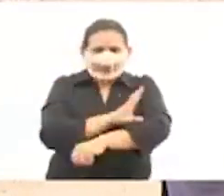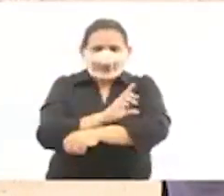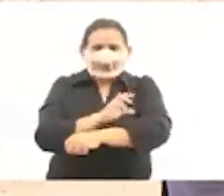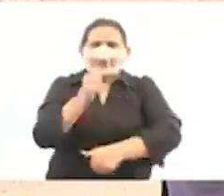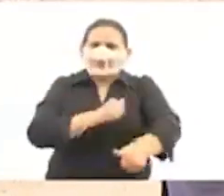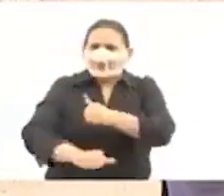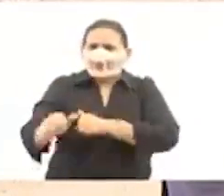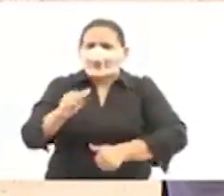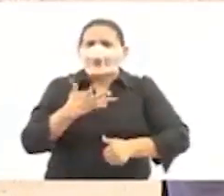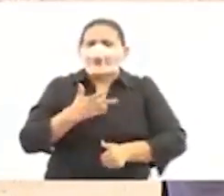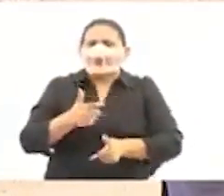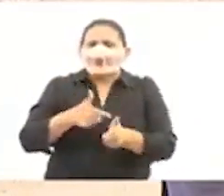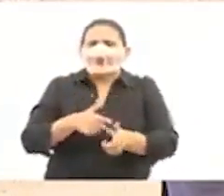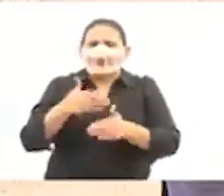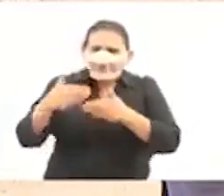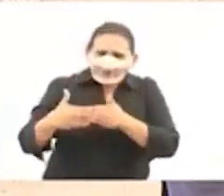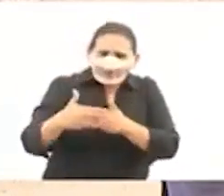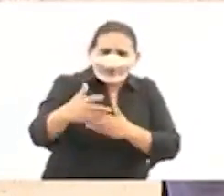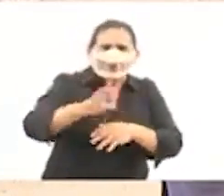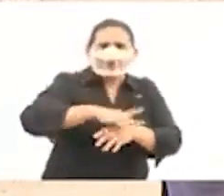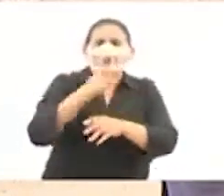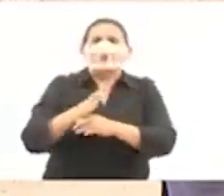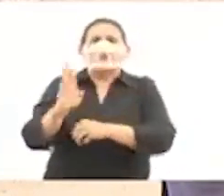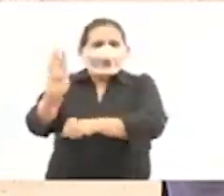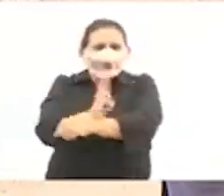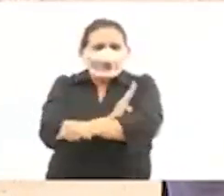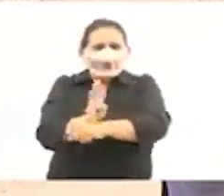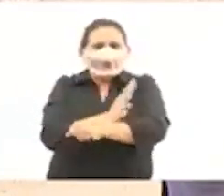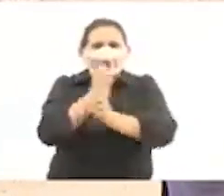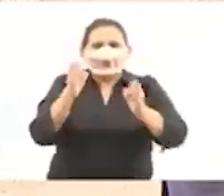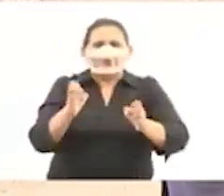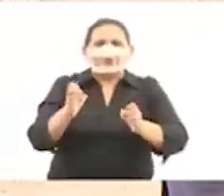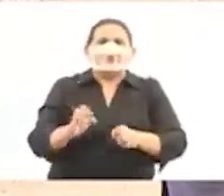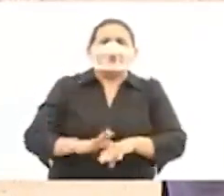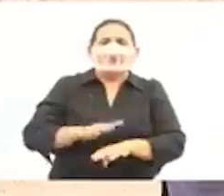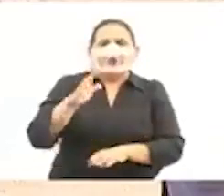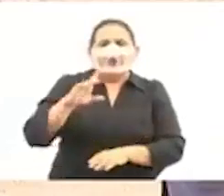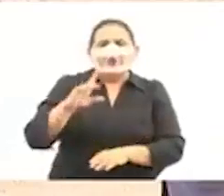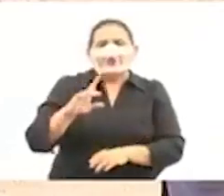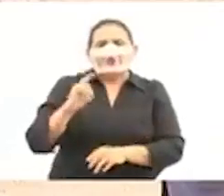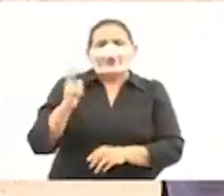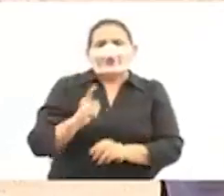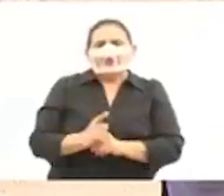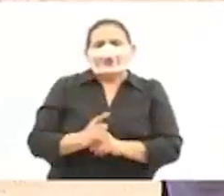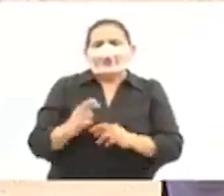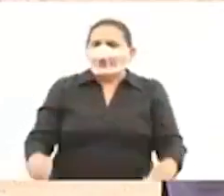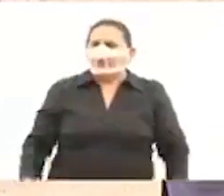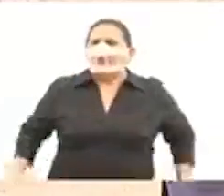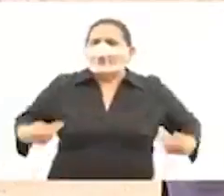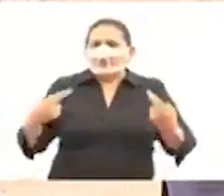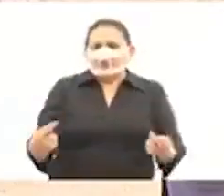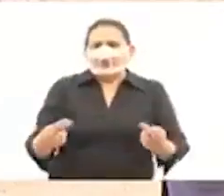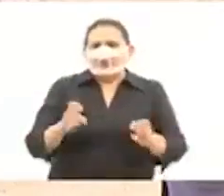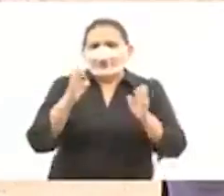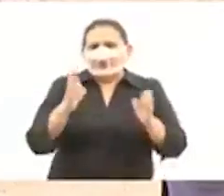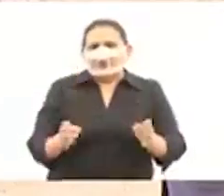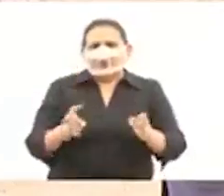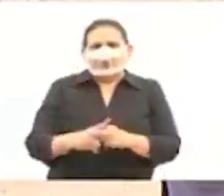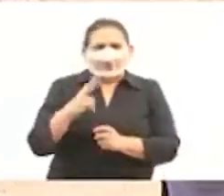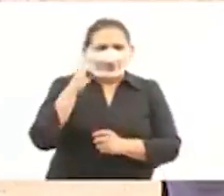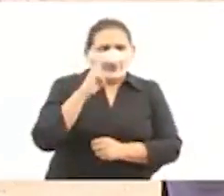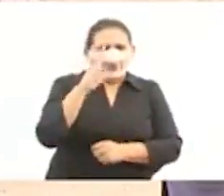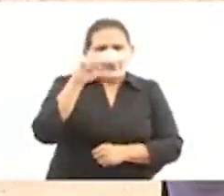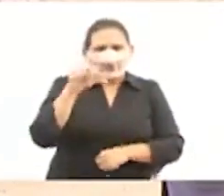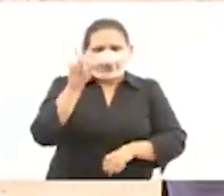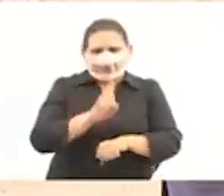tienen que seguir avanzando porque sus beneficios están más que representados en lo que estamos viendo hoy en día